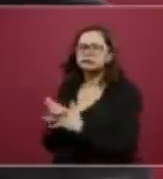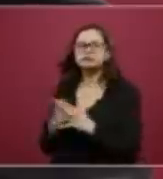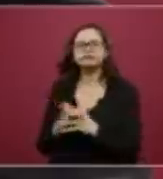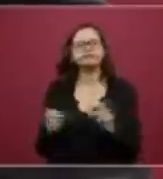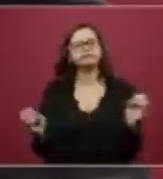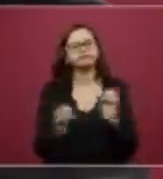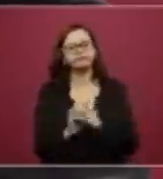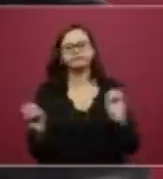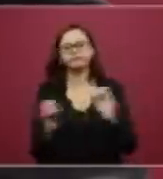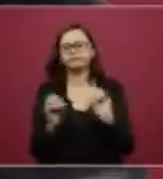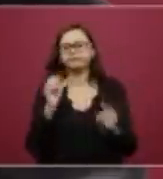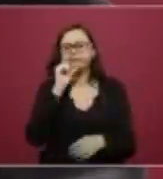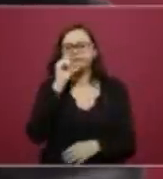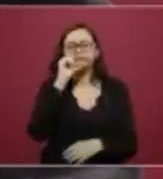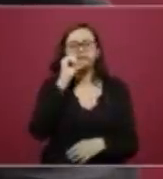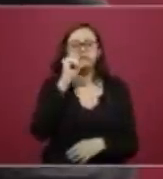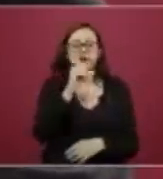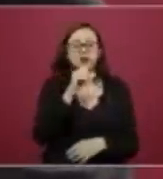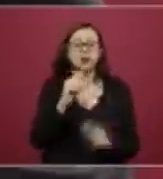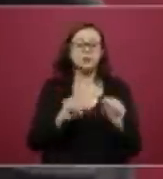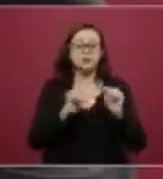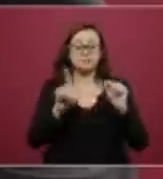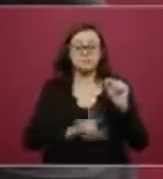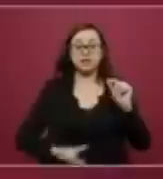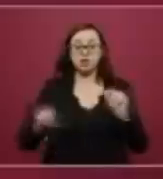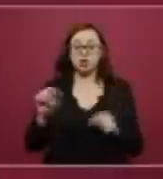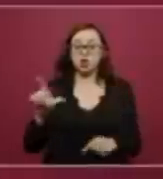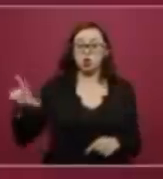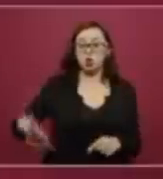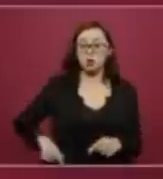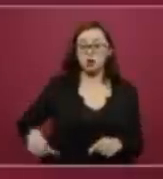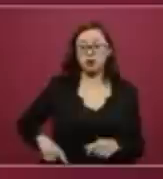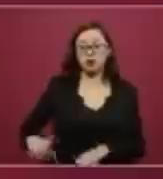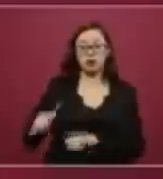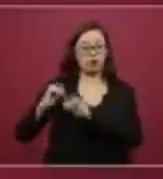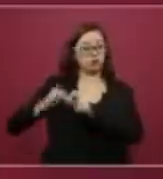al Estado mexicano, nunca, mientras